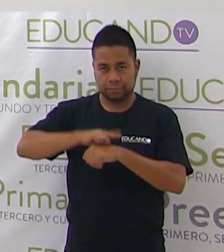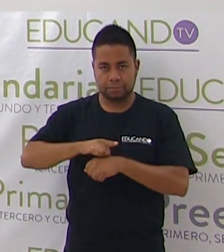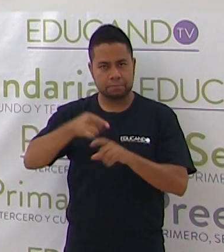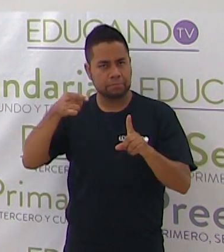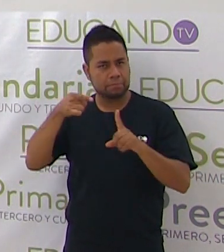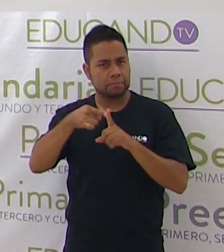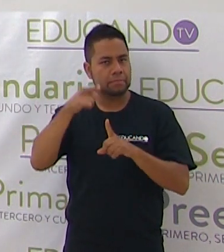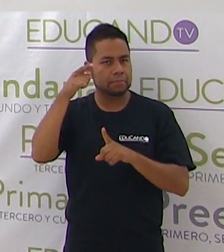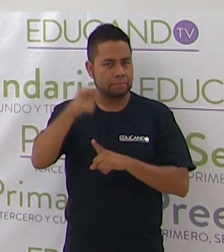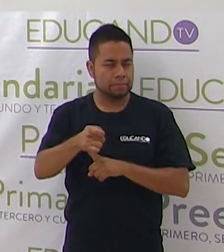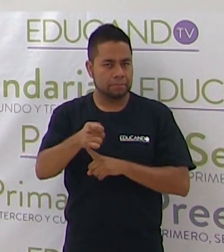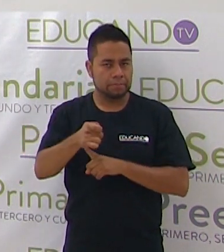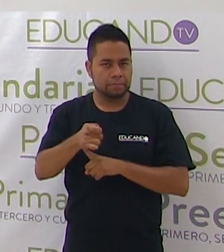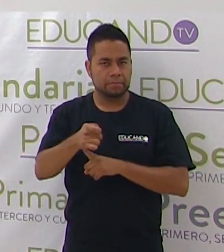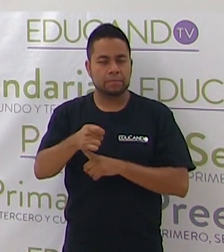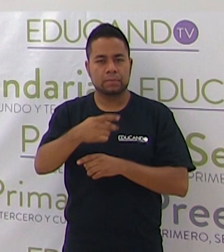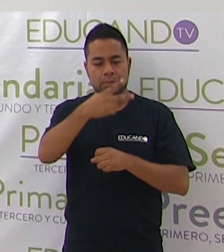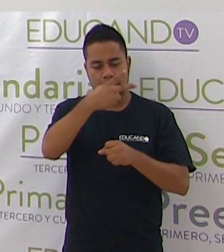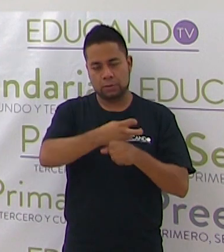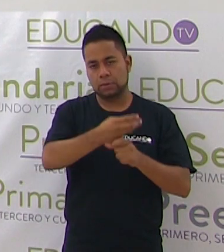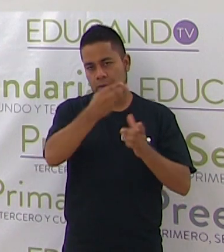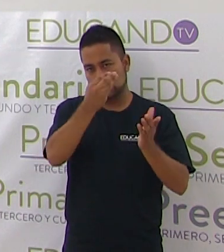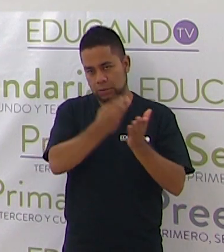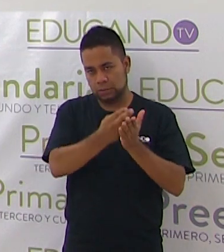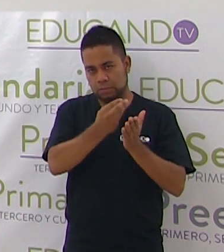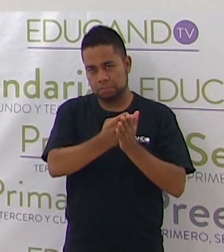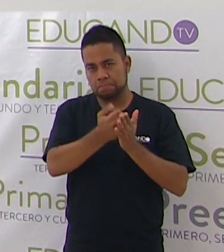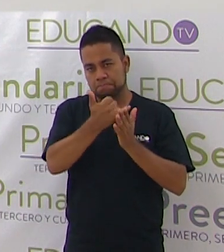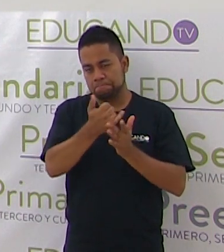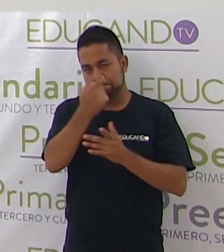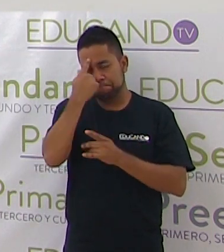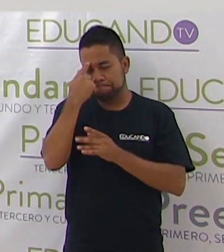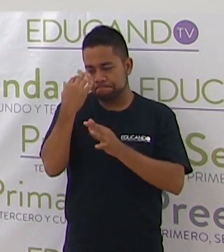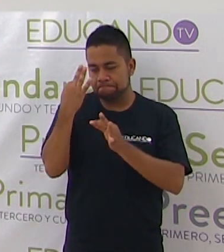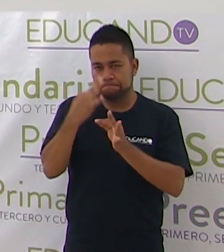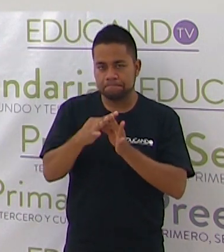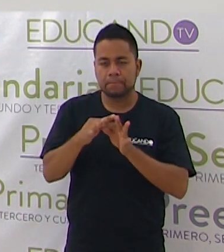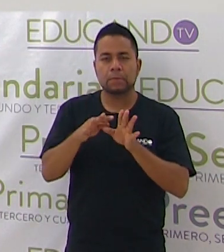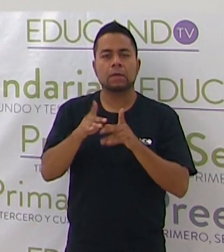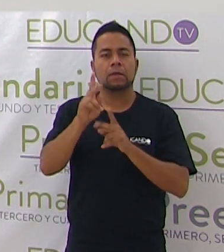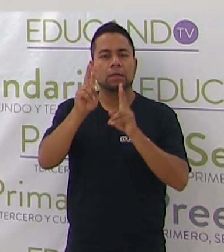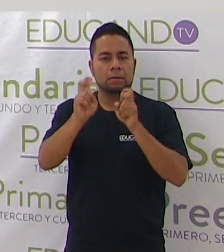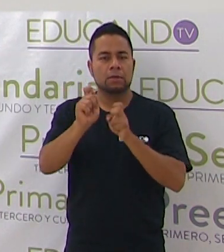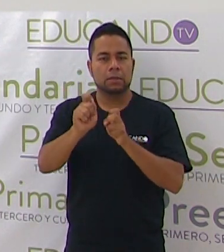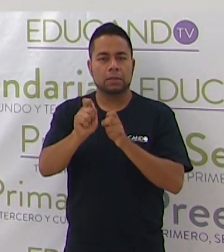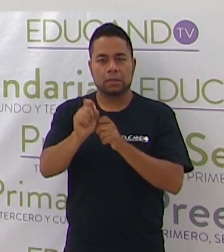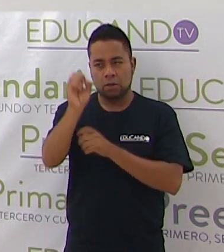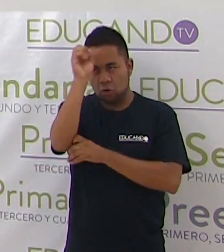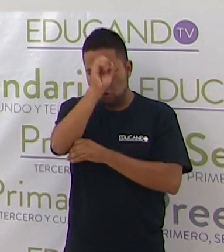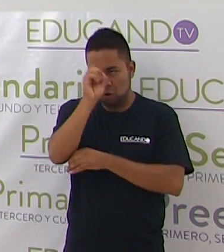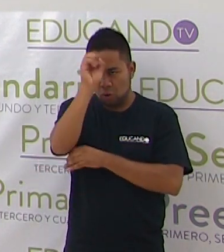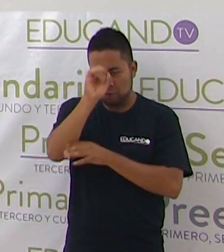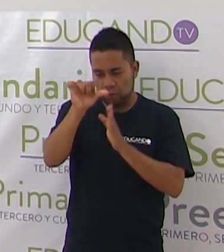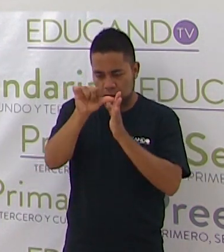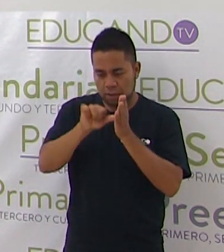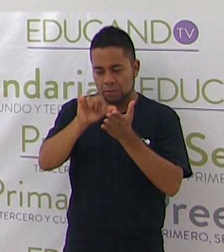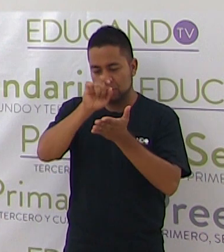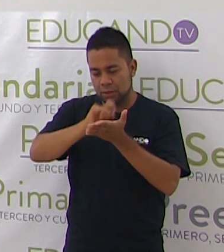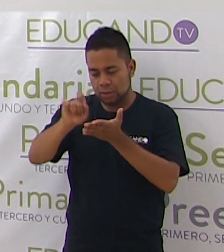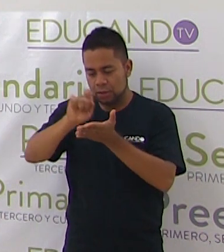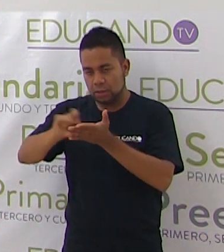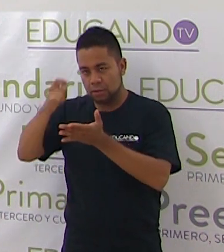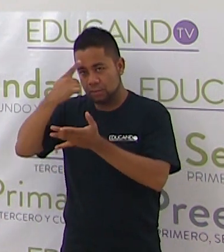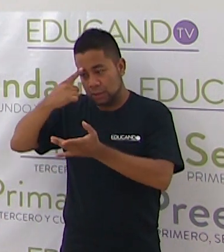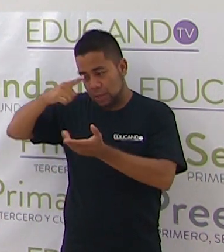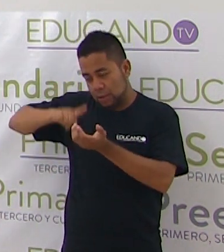cual es la segunda sesión y la conclusión de cómo escribir un artículo de opinión para difundirlo en